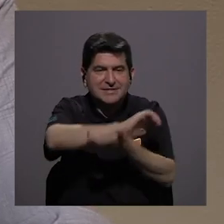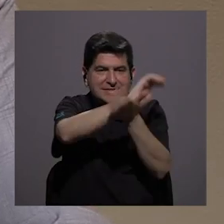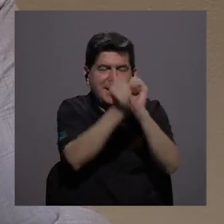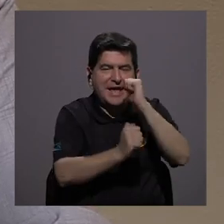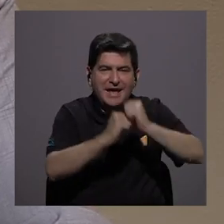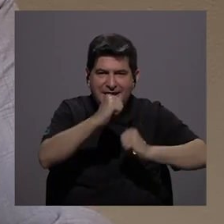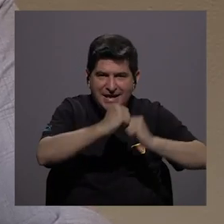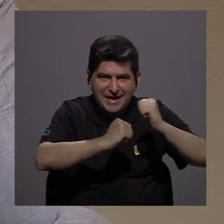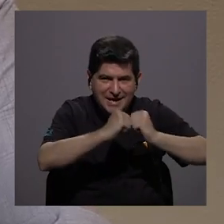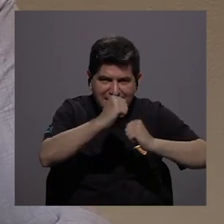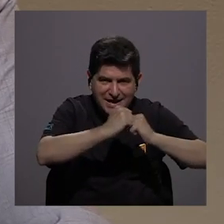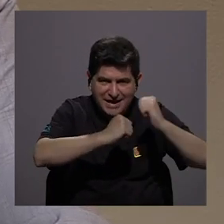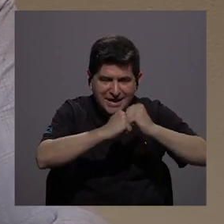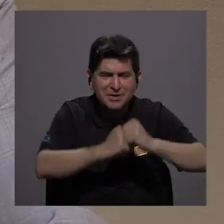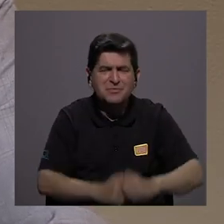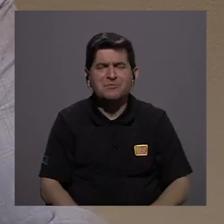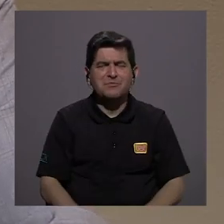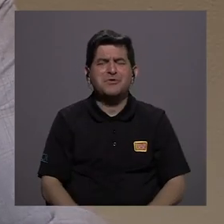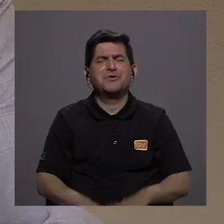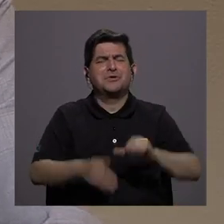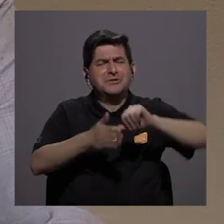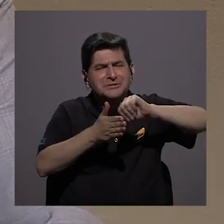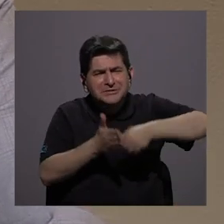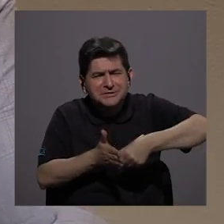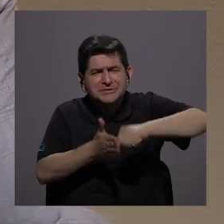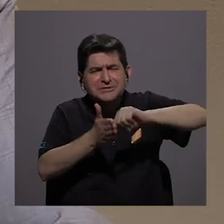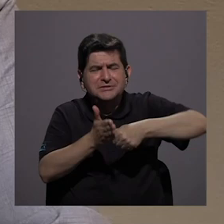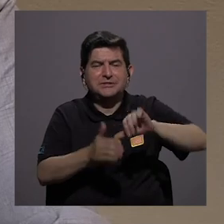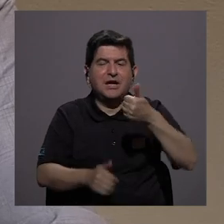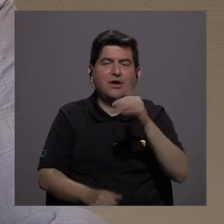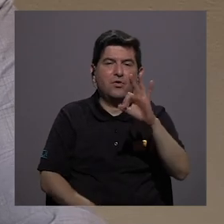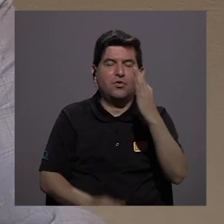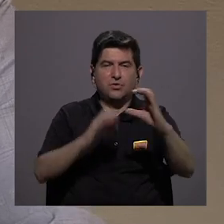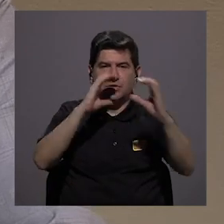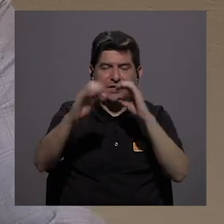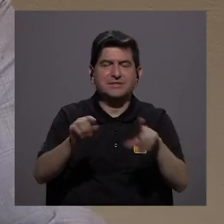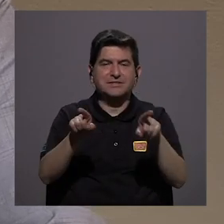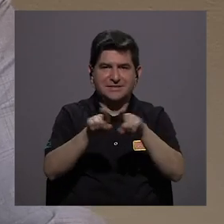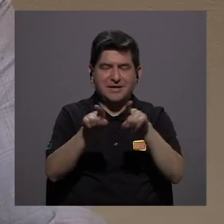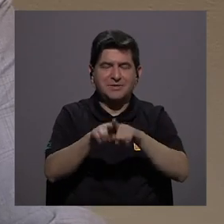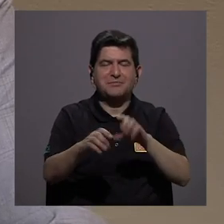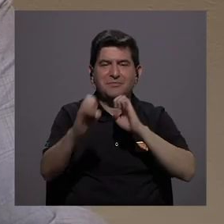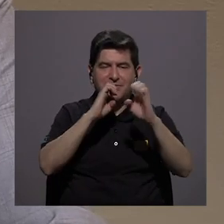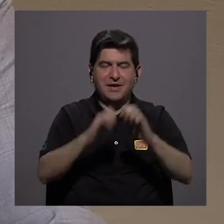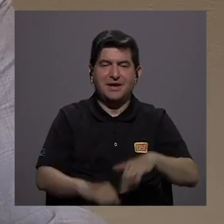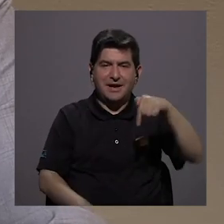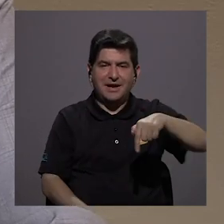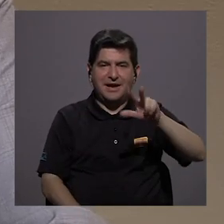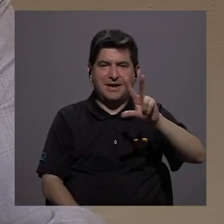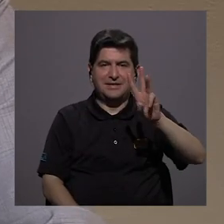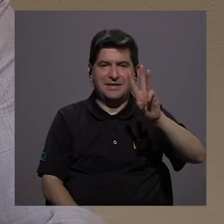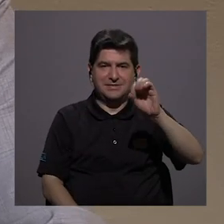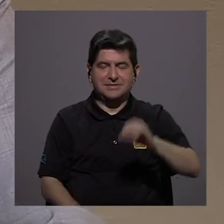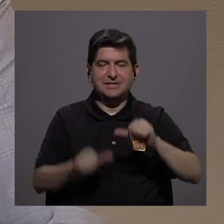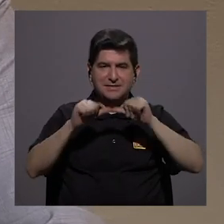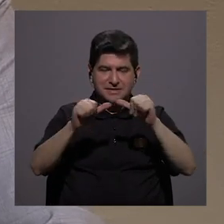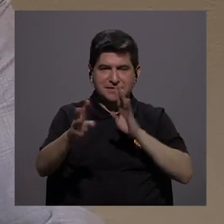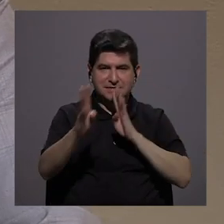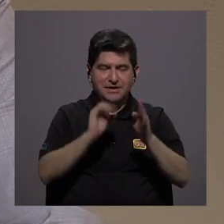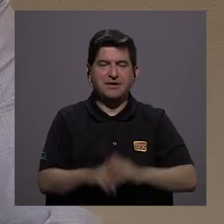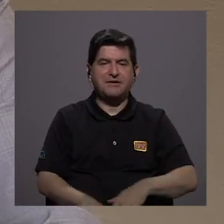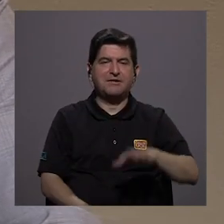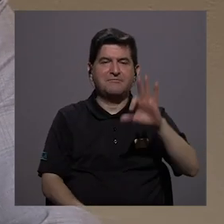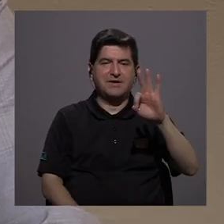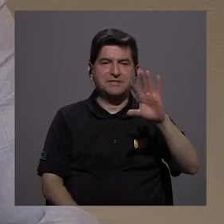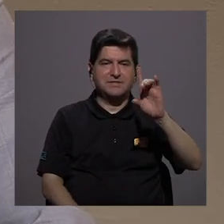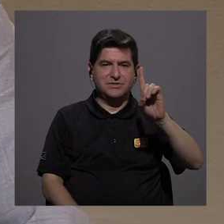en esos cambios estructurales que ha venido insistiendo inclusive en otros medios de comunicación donde ha sido entrevistado. Estamos en 360 y vamos a